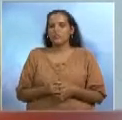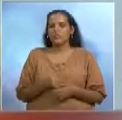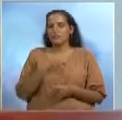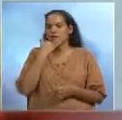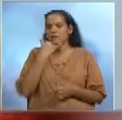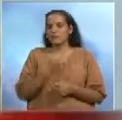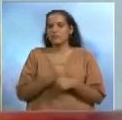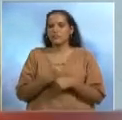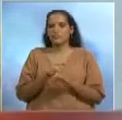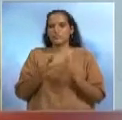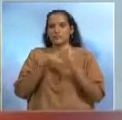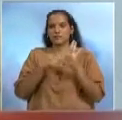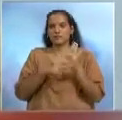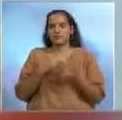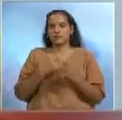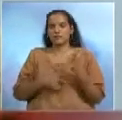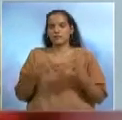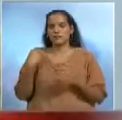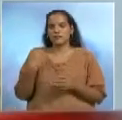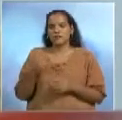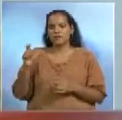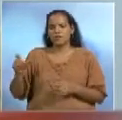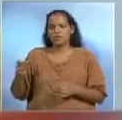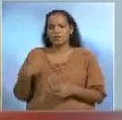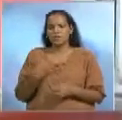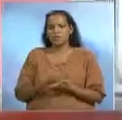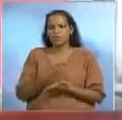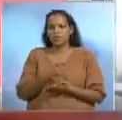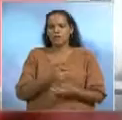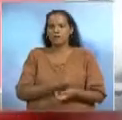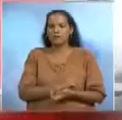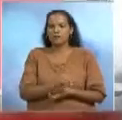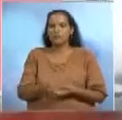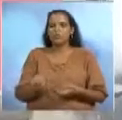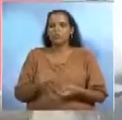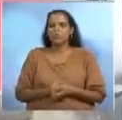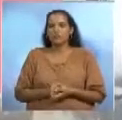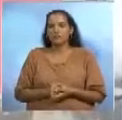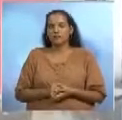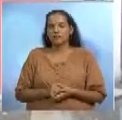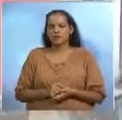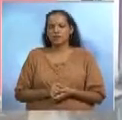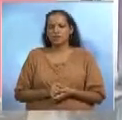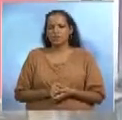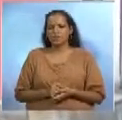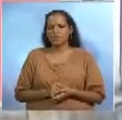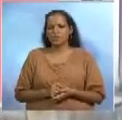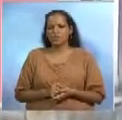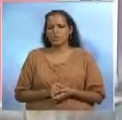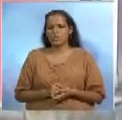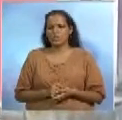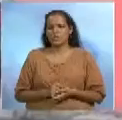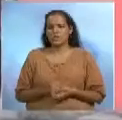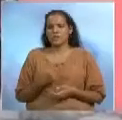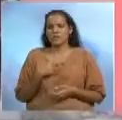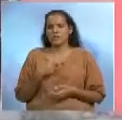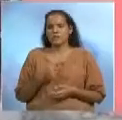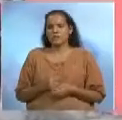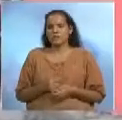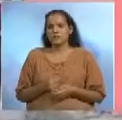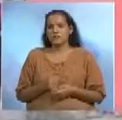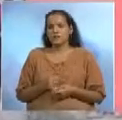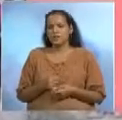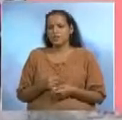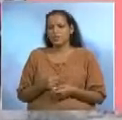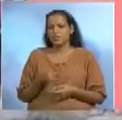violar los derechos que tiene cada persona cuando adquiere un bien. ¿Qué va a pasar? Dijo el señor Jimmy Cabezas, quien está